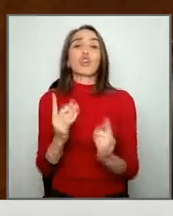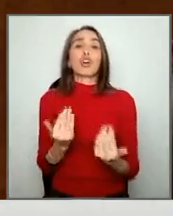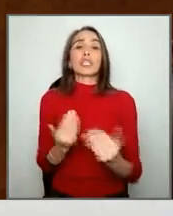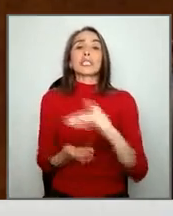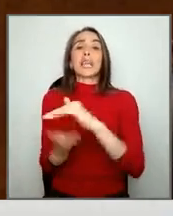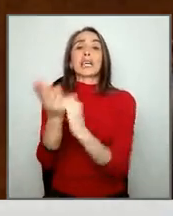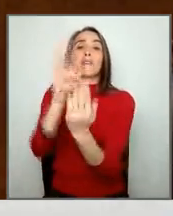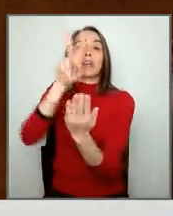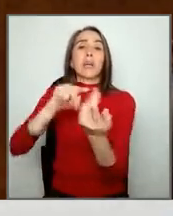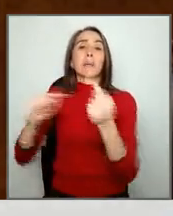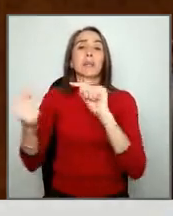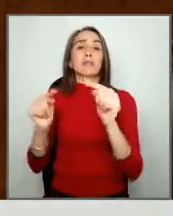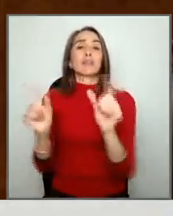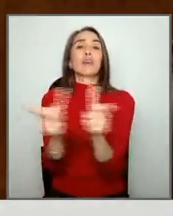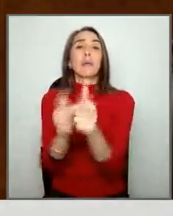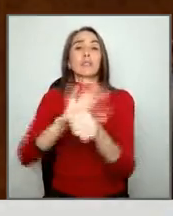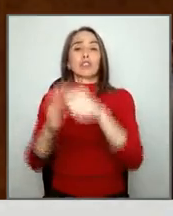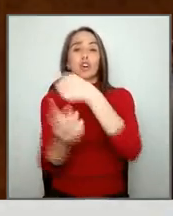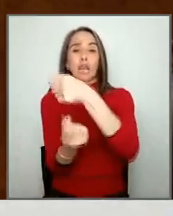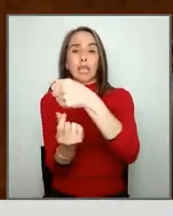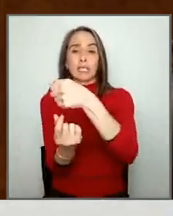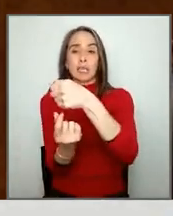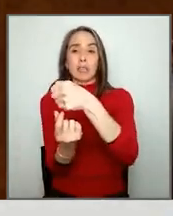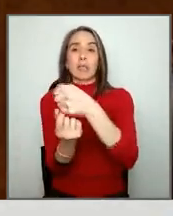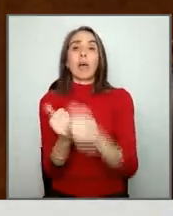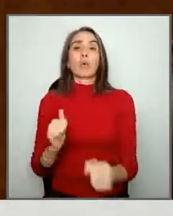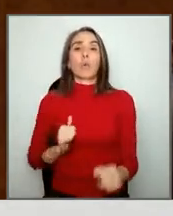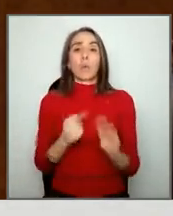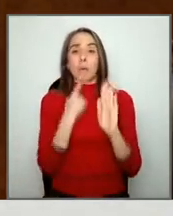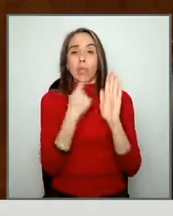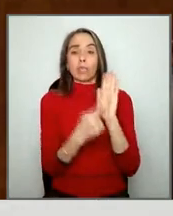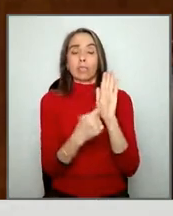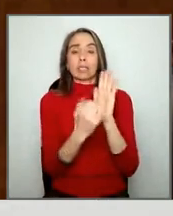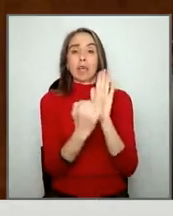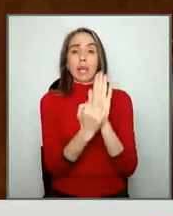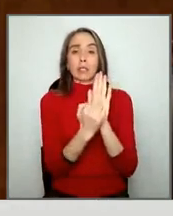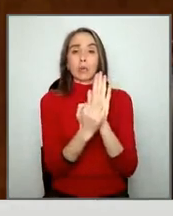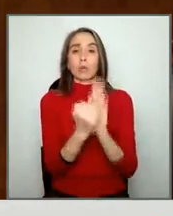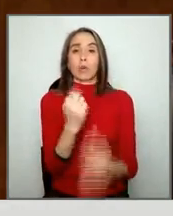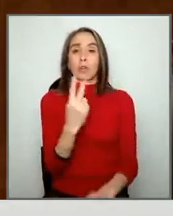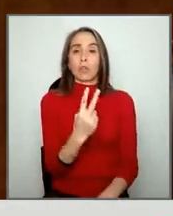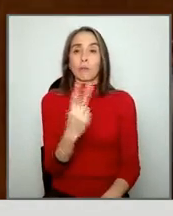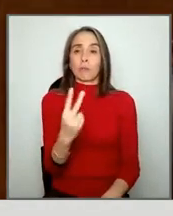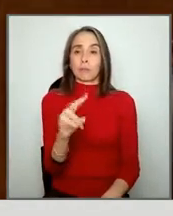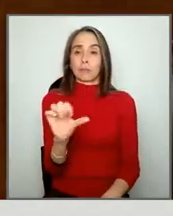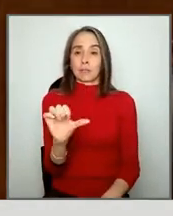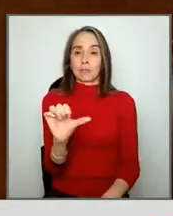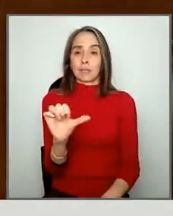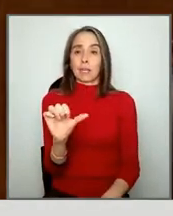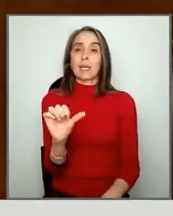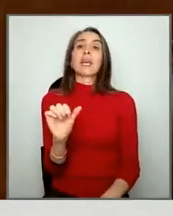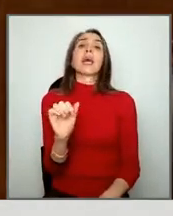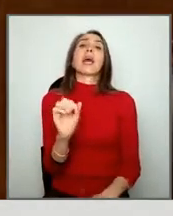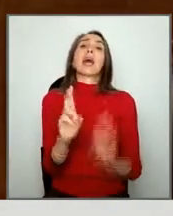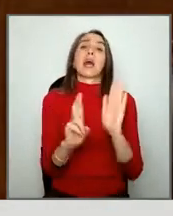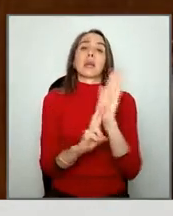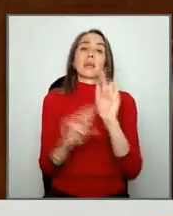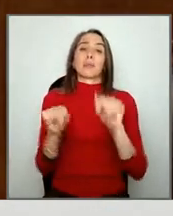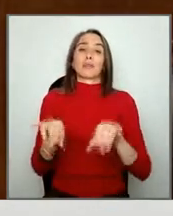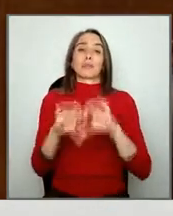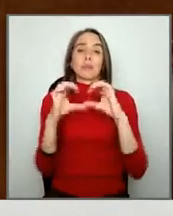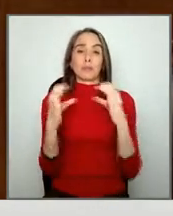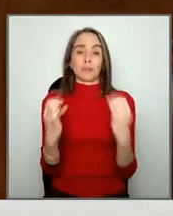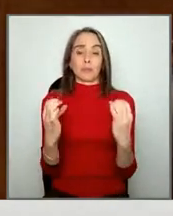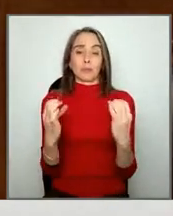por la comisión de Hacienda de conformidad con lo dispuesto por el artículo 226 del reglamento de la corporación y